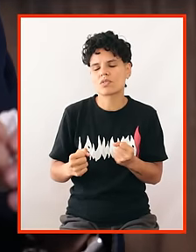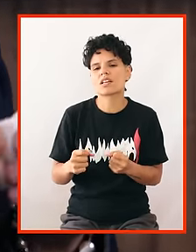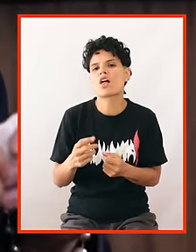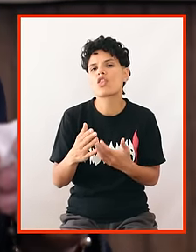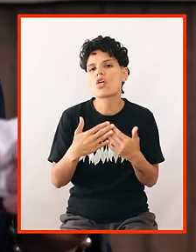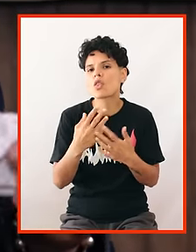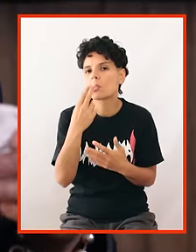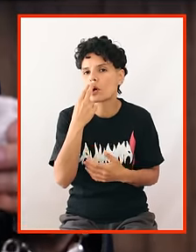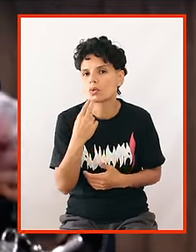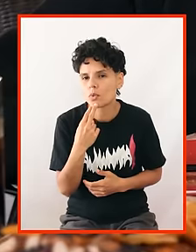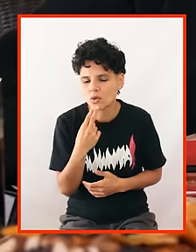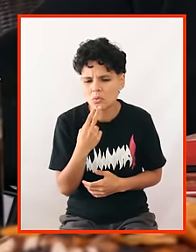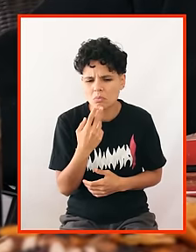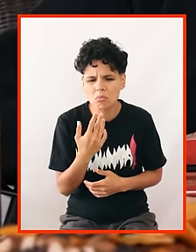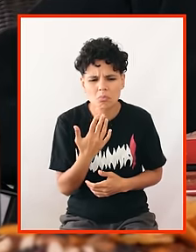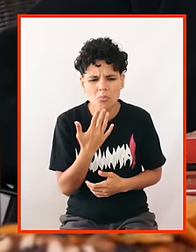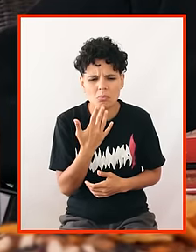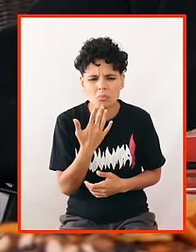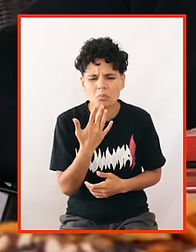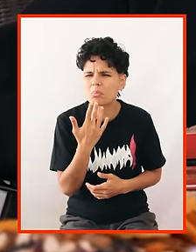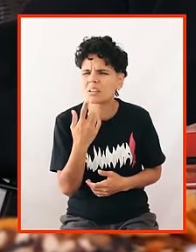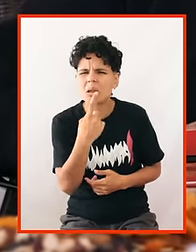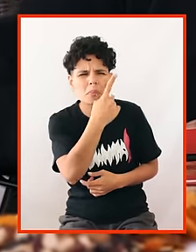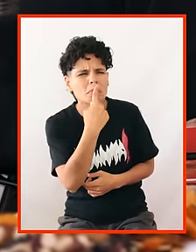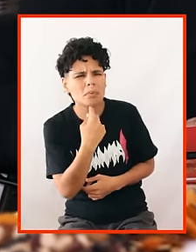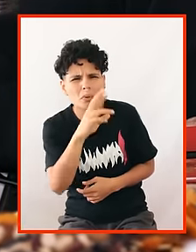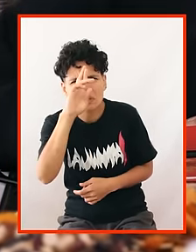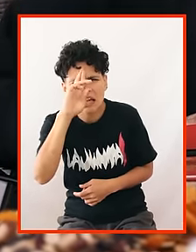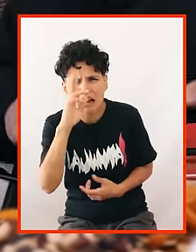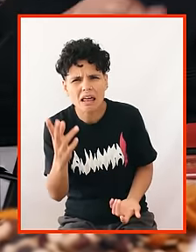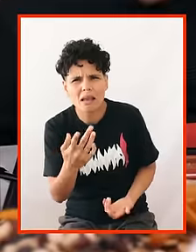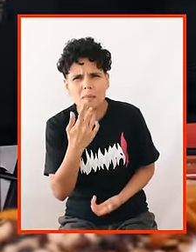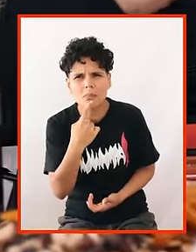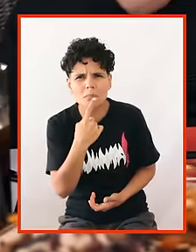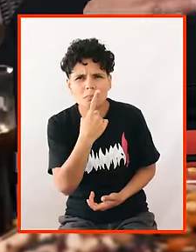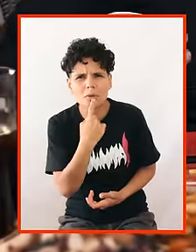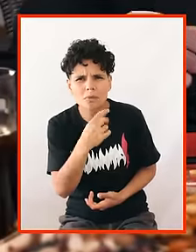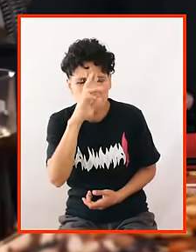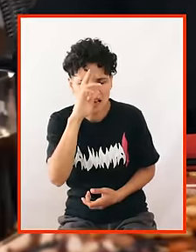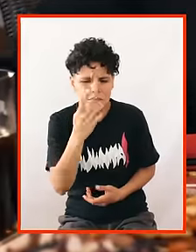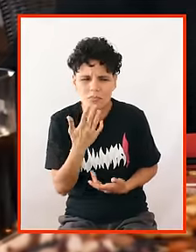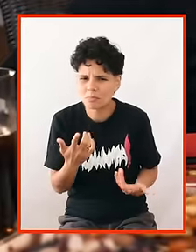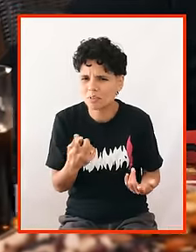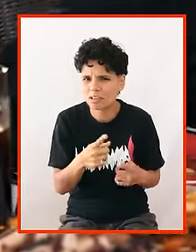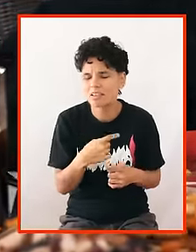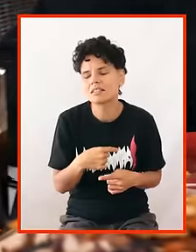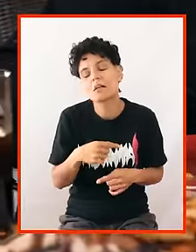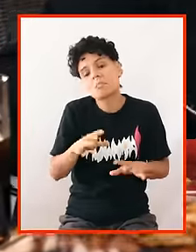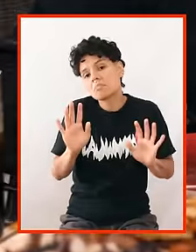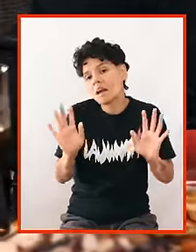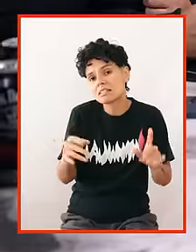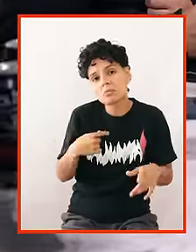el escenario en Puerto Montt. Pero así fuerte. ¿Por qué nunca nos tomamos tan me quedé pegado? No, es que estas son las preguntas random que tenemos nosotros.